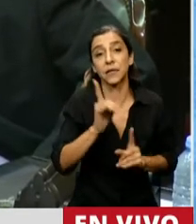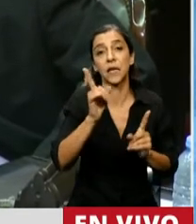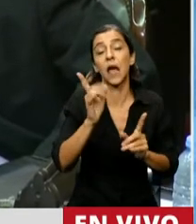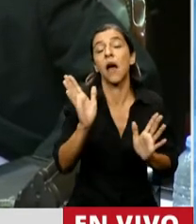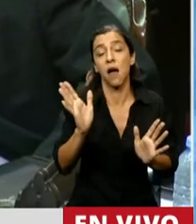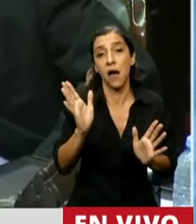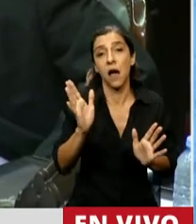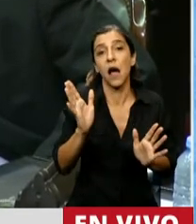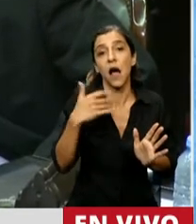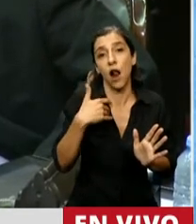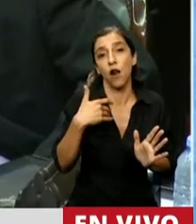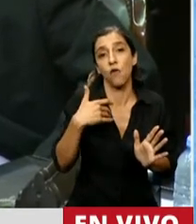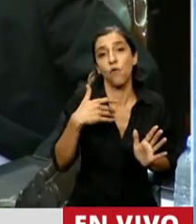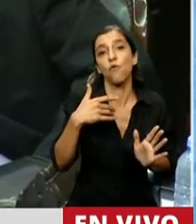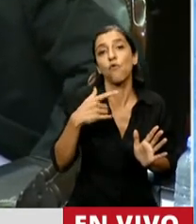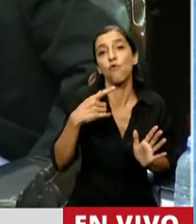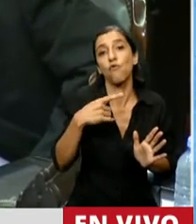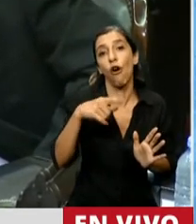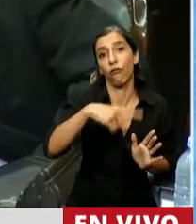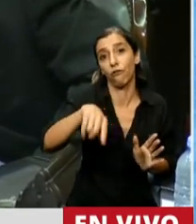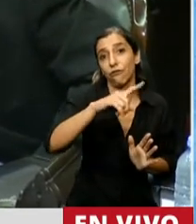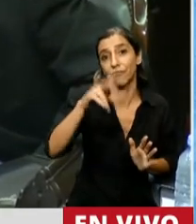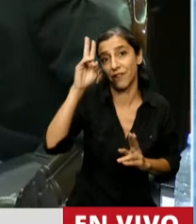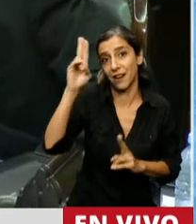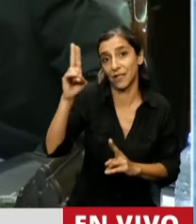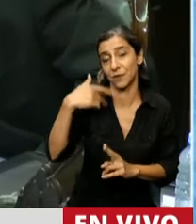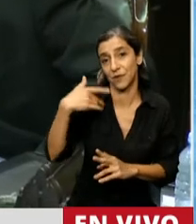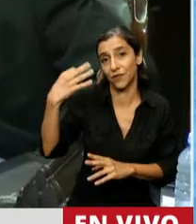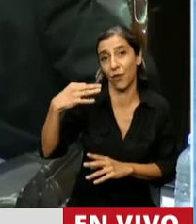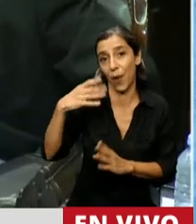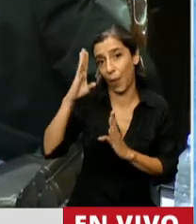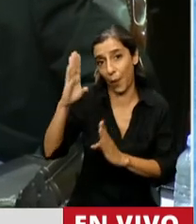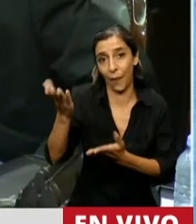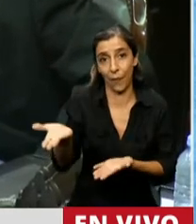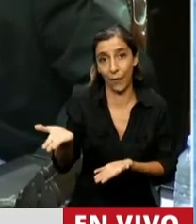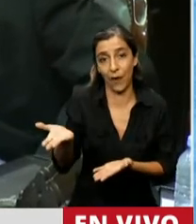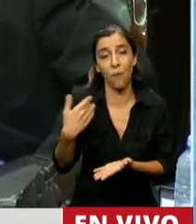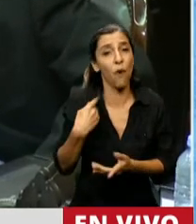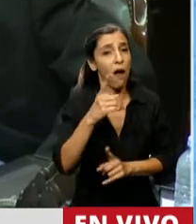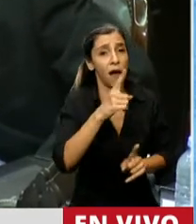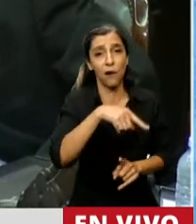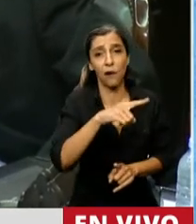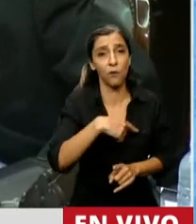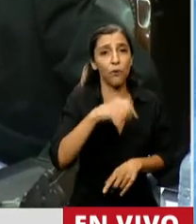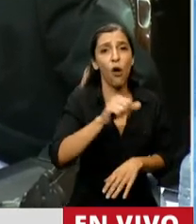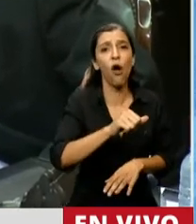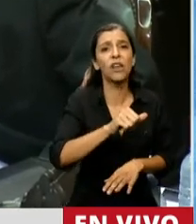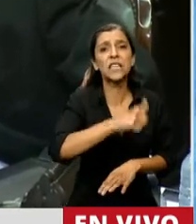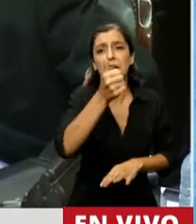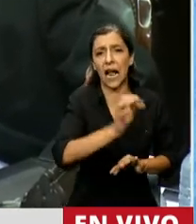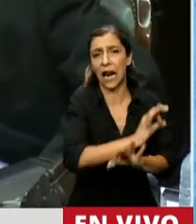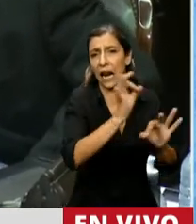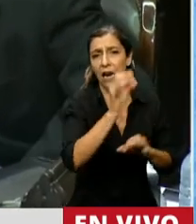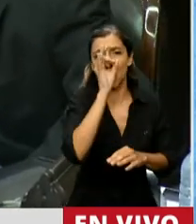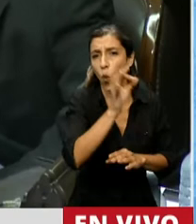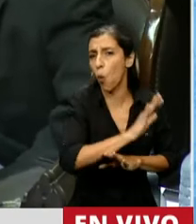merecen el respeto y hay algunos que jamás ganaron nada y que lo único que hacen es